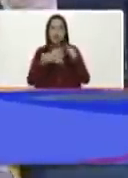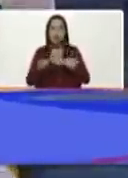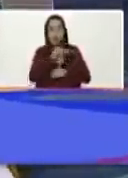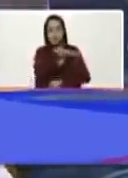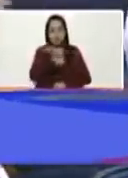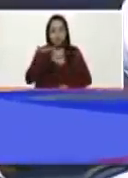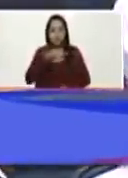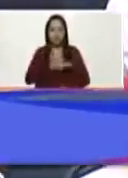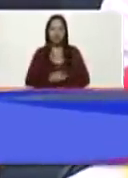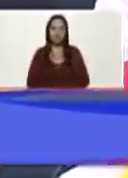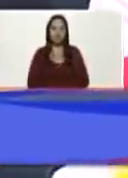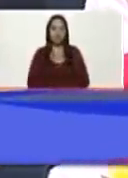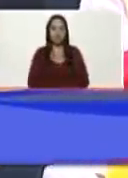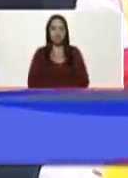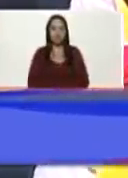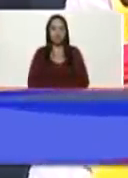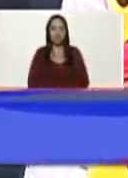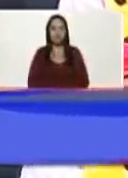todas.